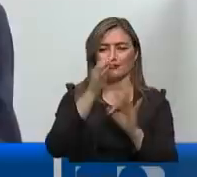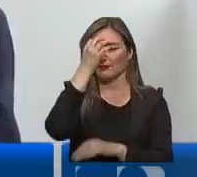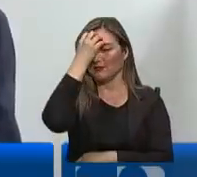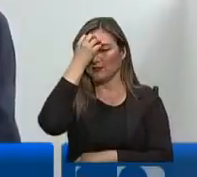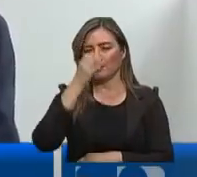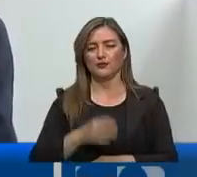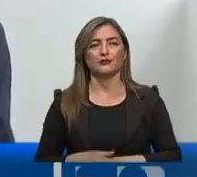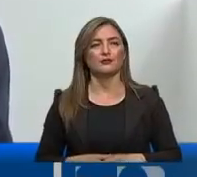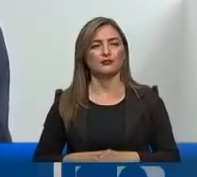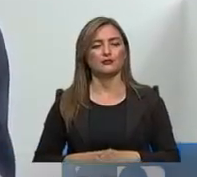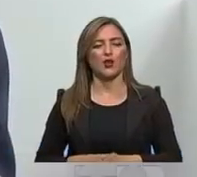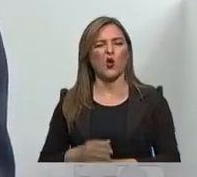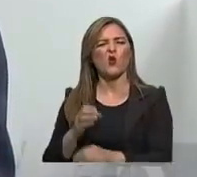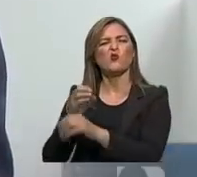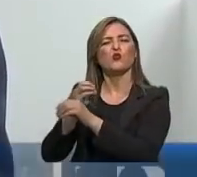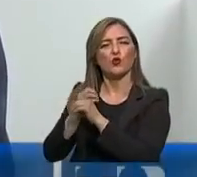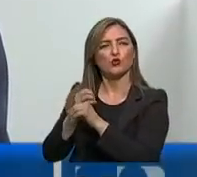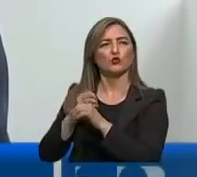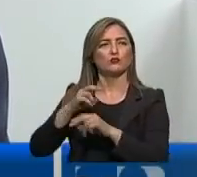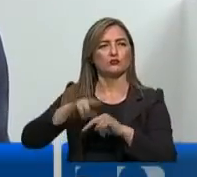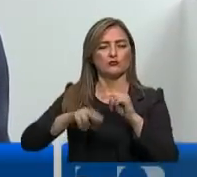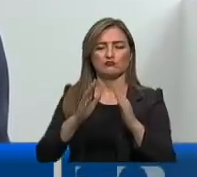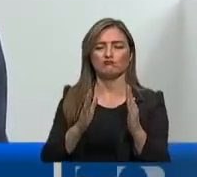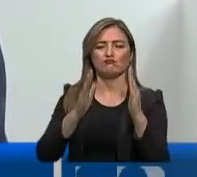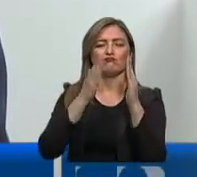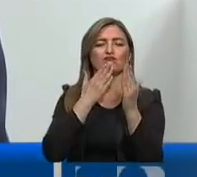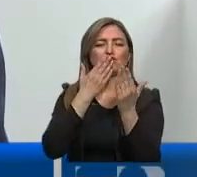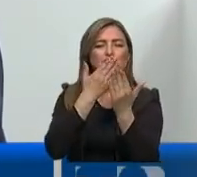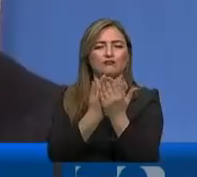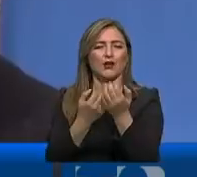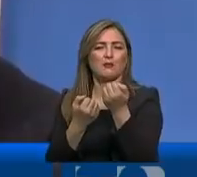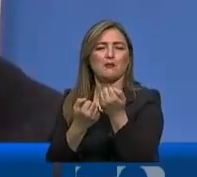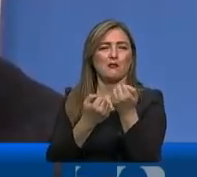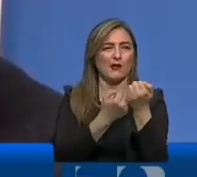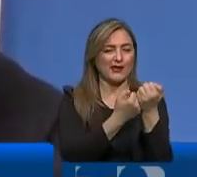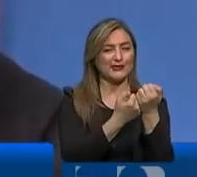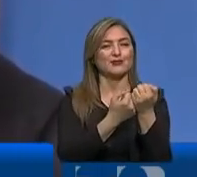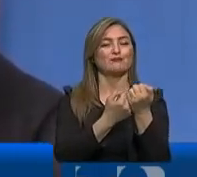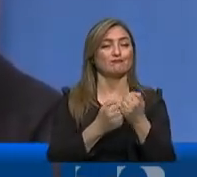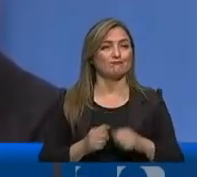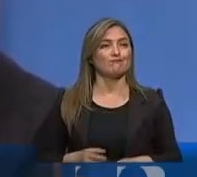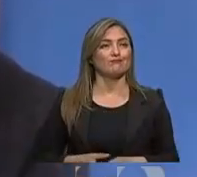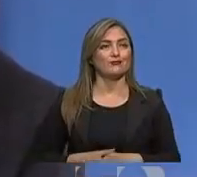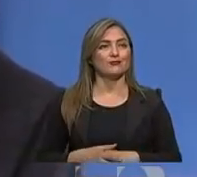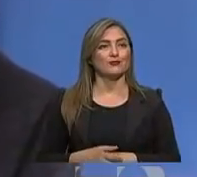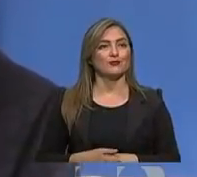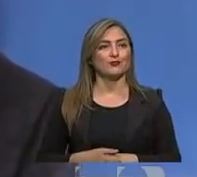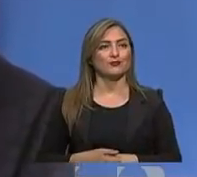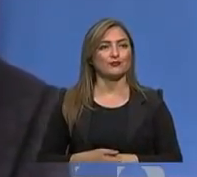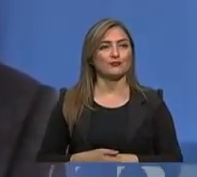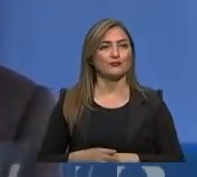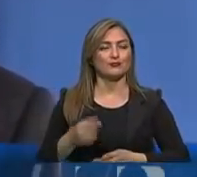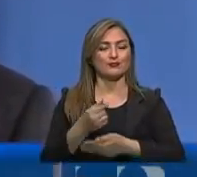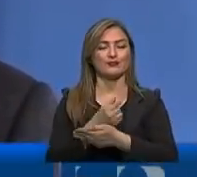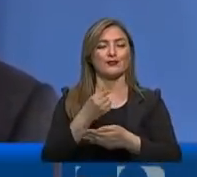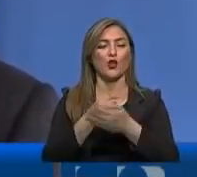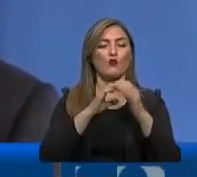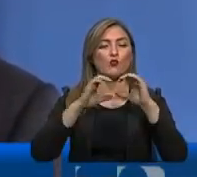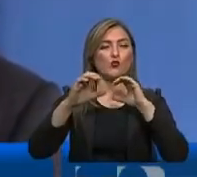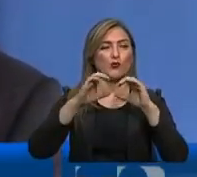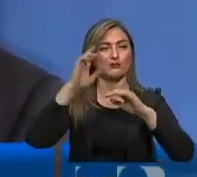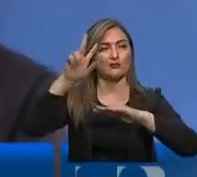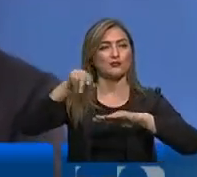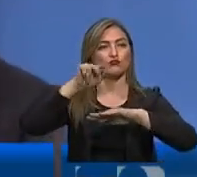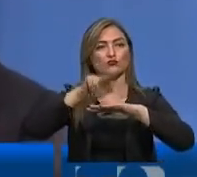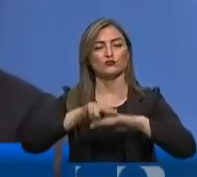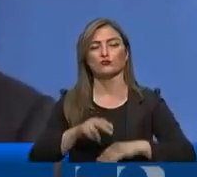educación. Nuestra obligación es de entregar la infraestructura gracias a nuestros auspiciantes. Como gerencia de Corporación Nacional de